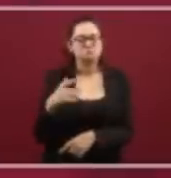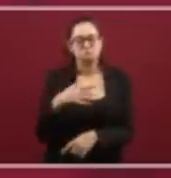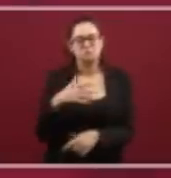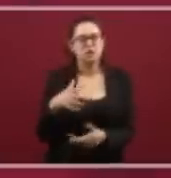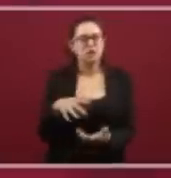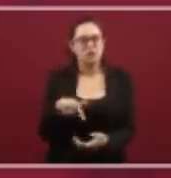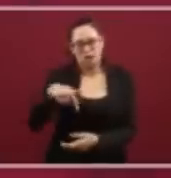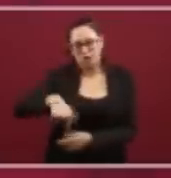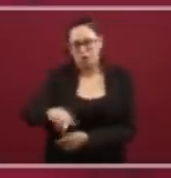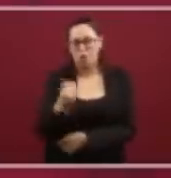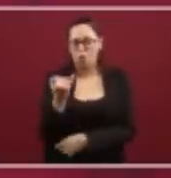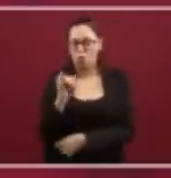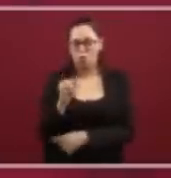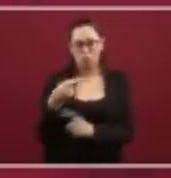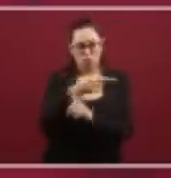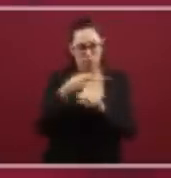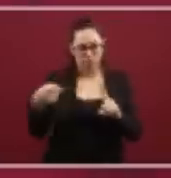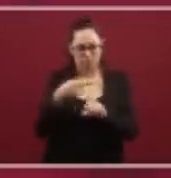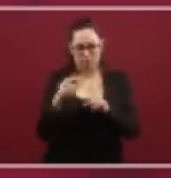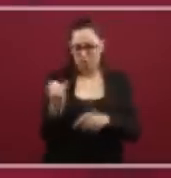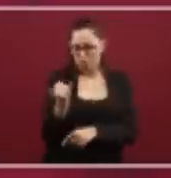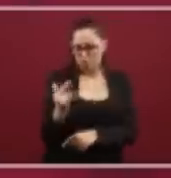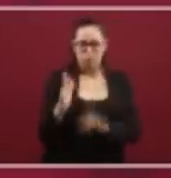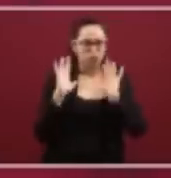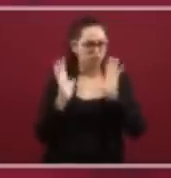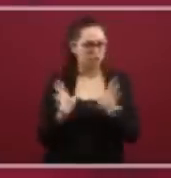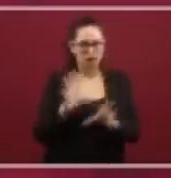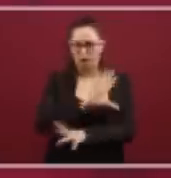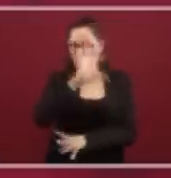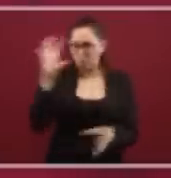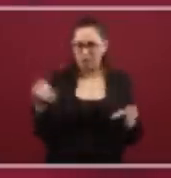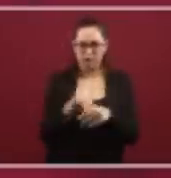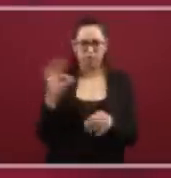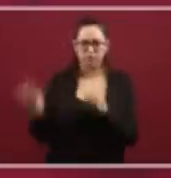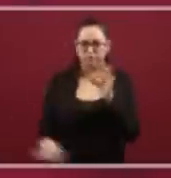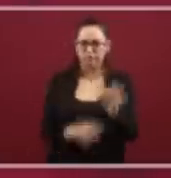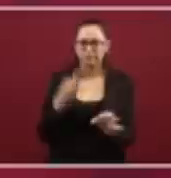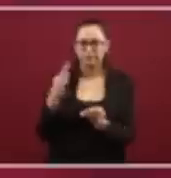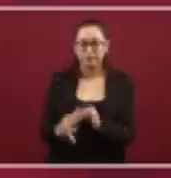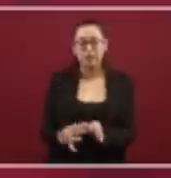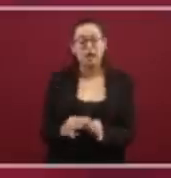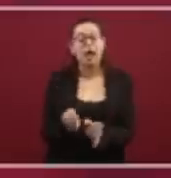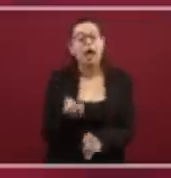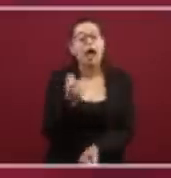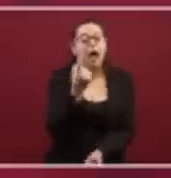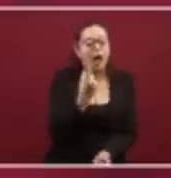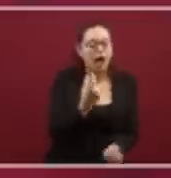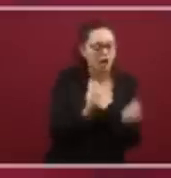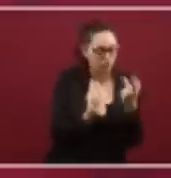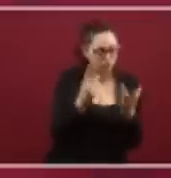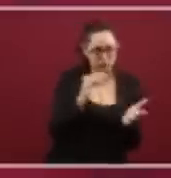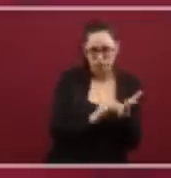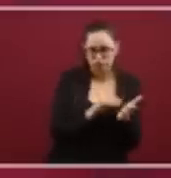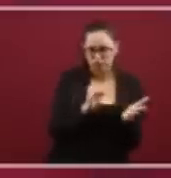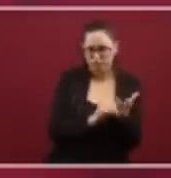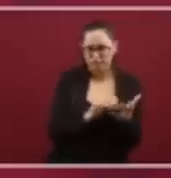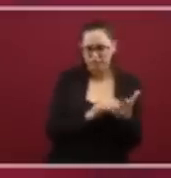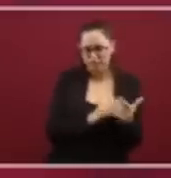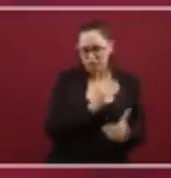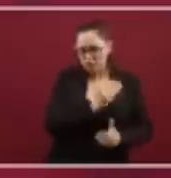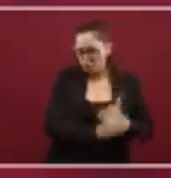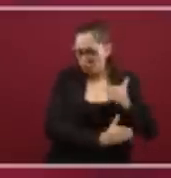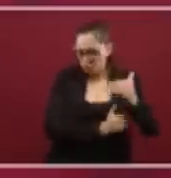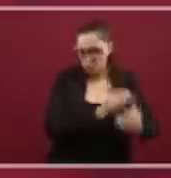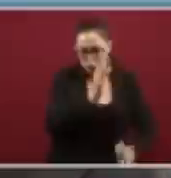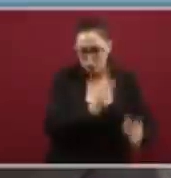complementadas en su totalidad esperando la resolución de algunos procesos que todavía se encuentran dentro de en el